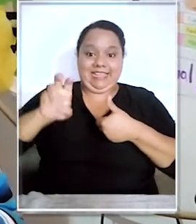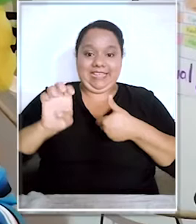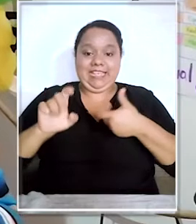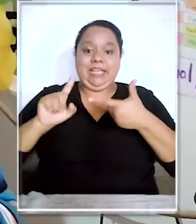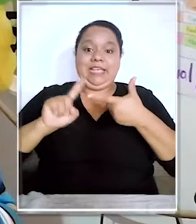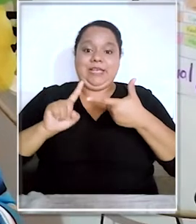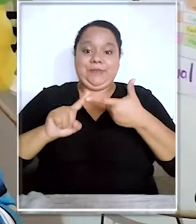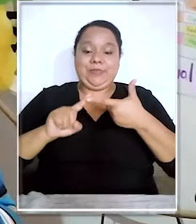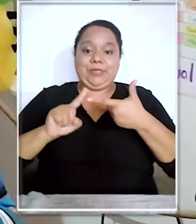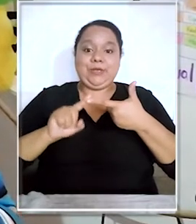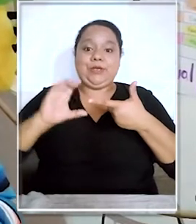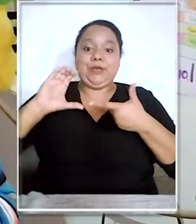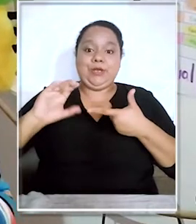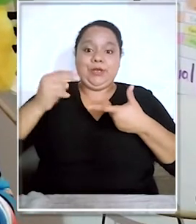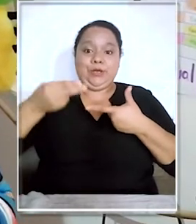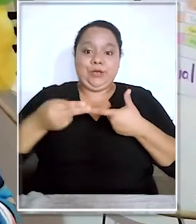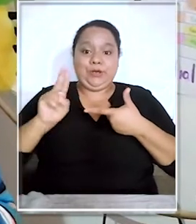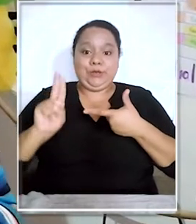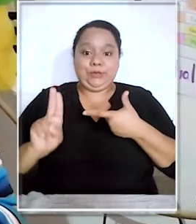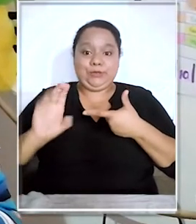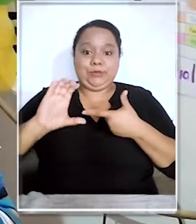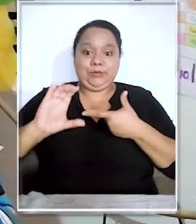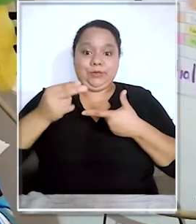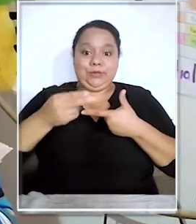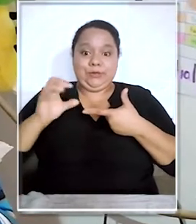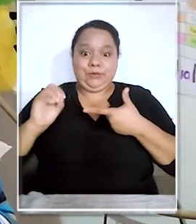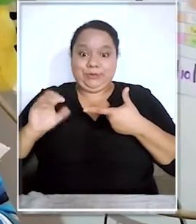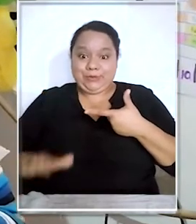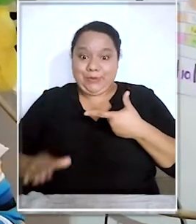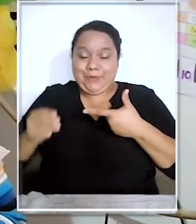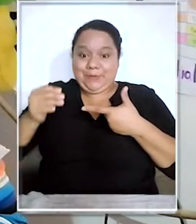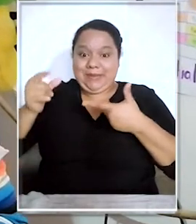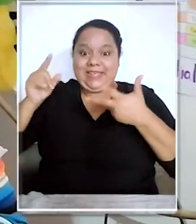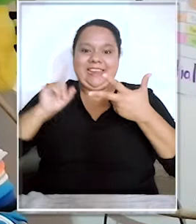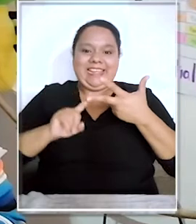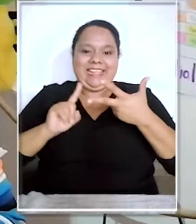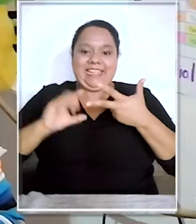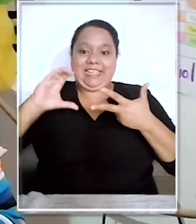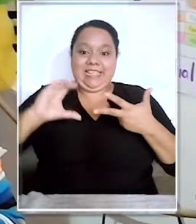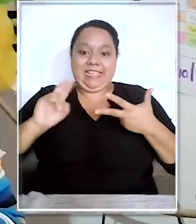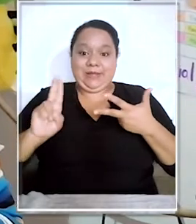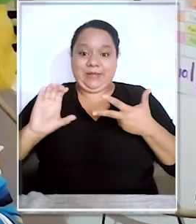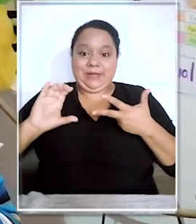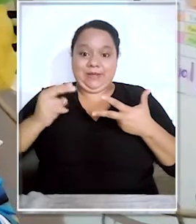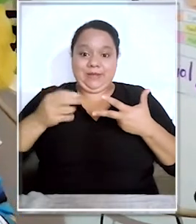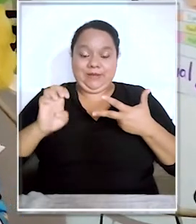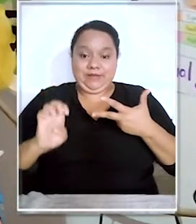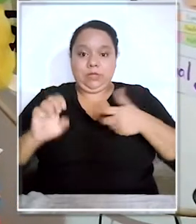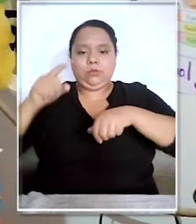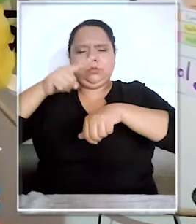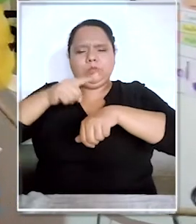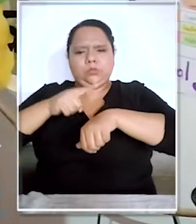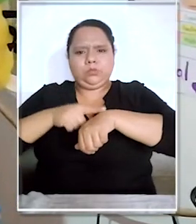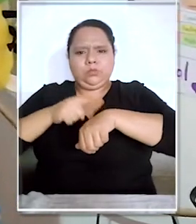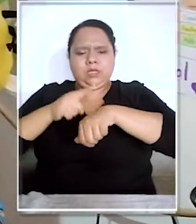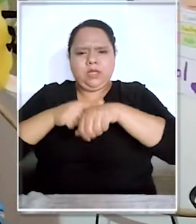Chucho y el Cuche. Escuchen muy bien lo que dice. En una época de invierno, el Chucho llegó